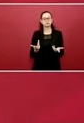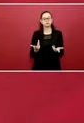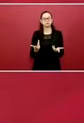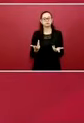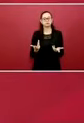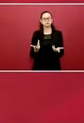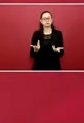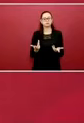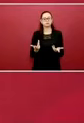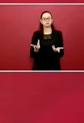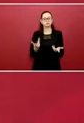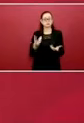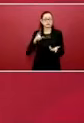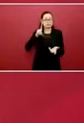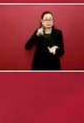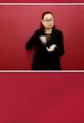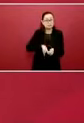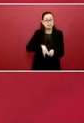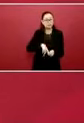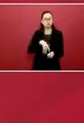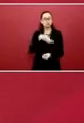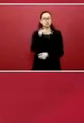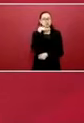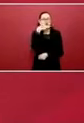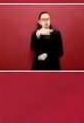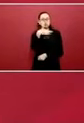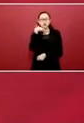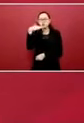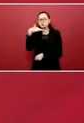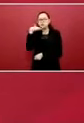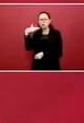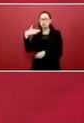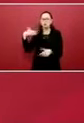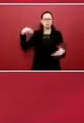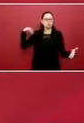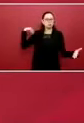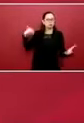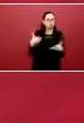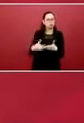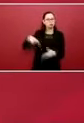la corrupción que prevalecía,